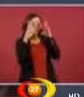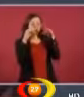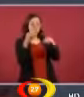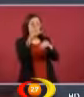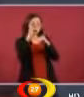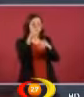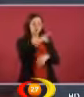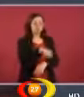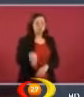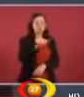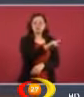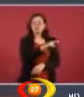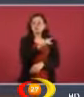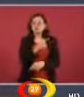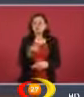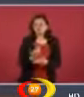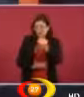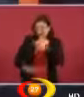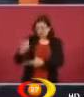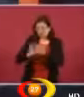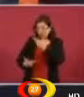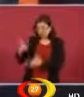revertir los cambios